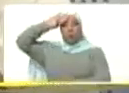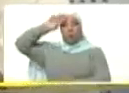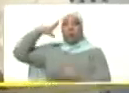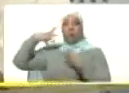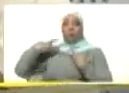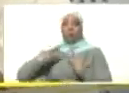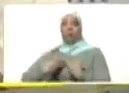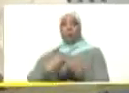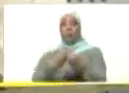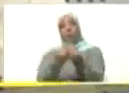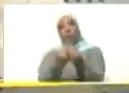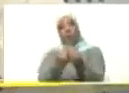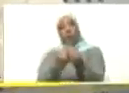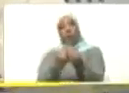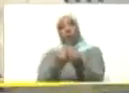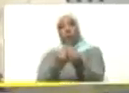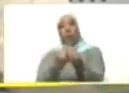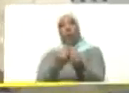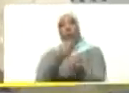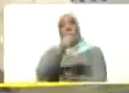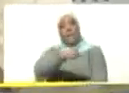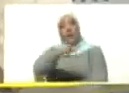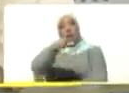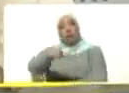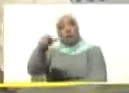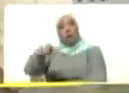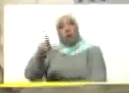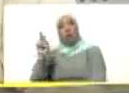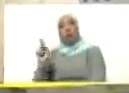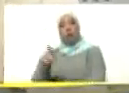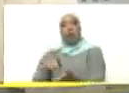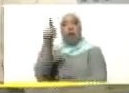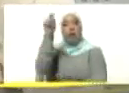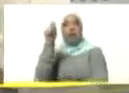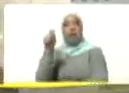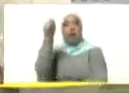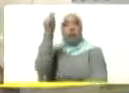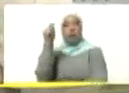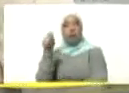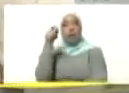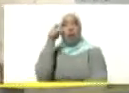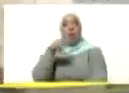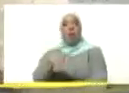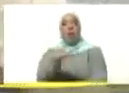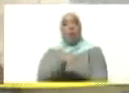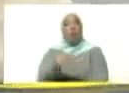compañeros y compañeras de este Parlamento del Pueblo Cubano,